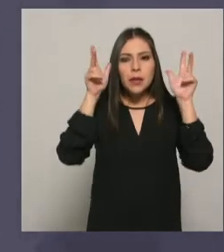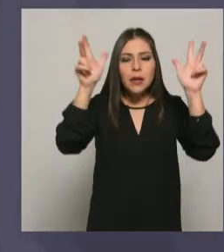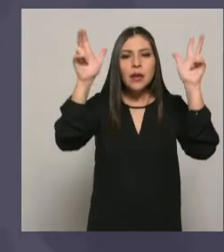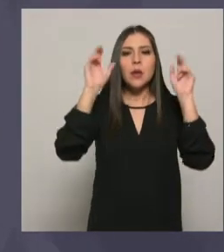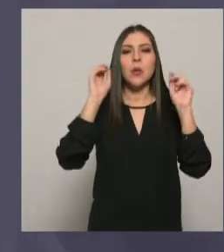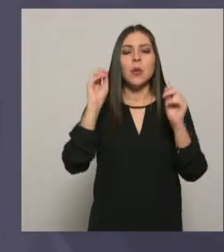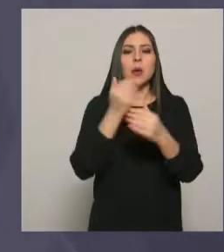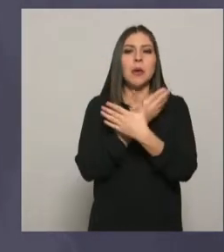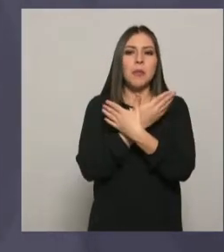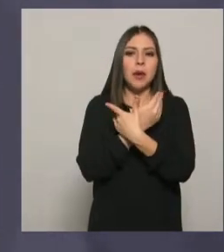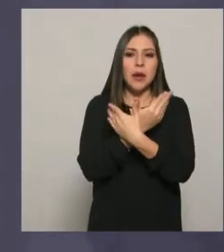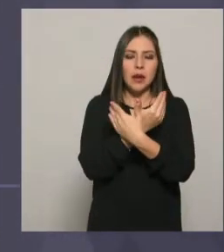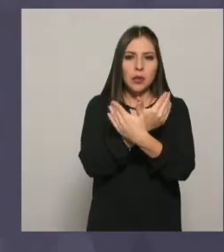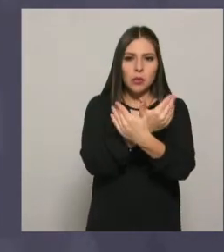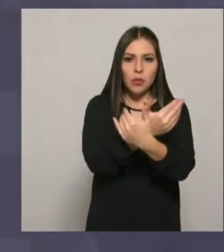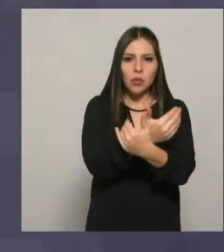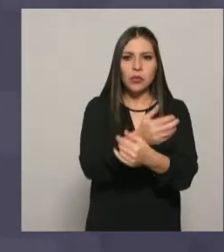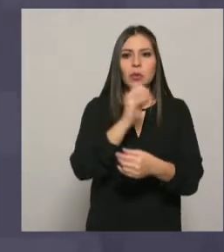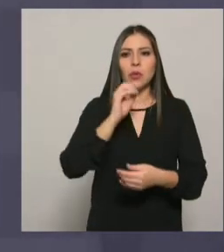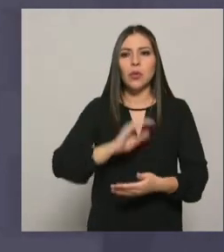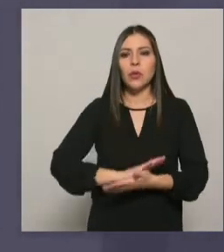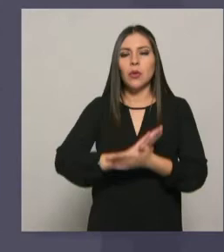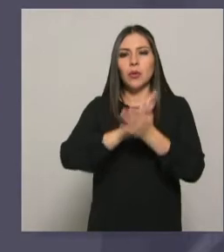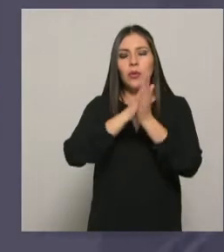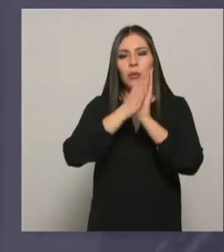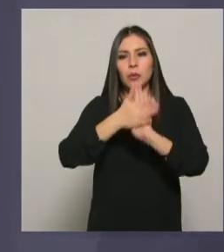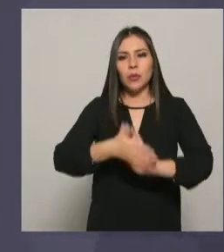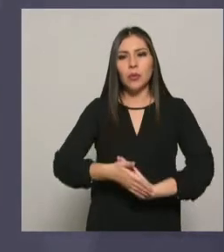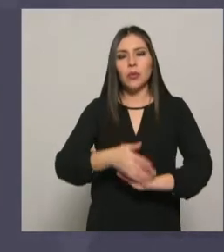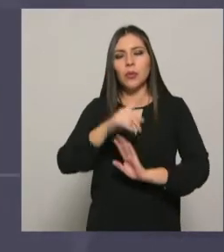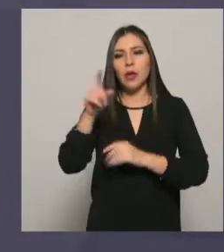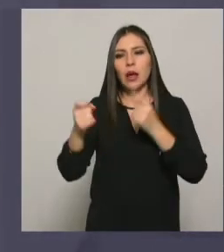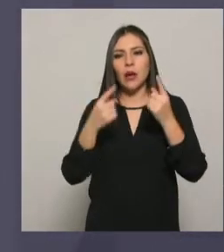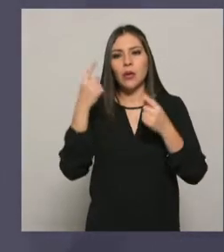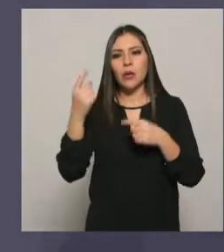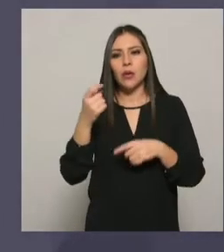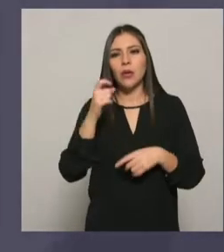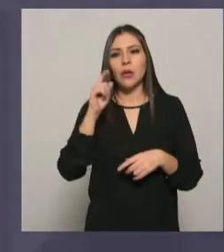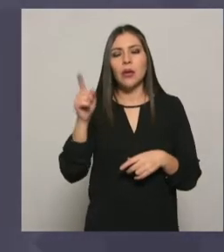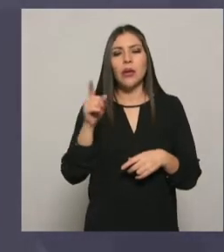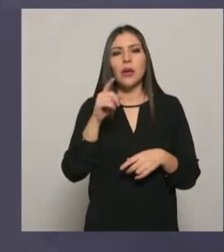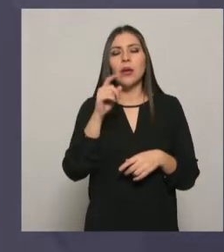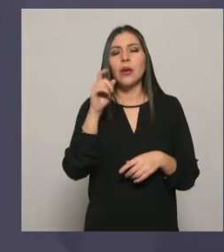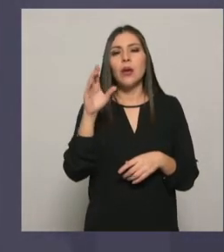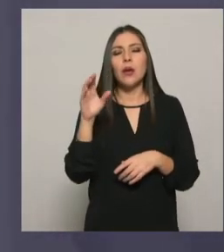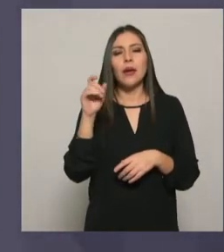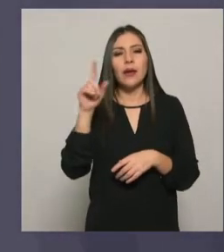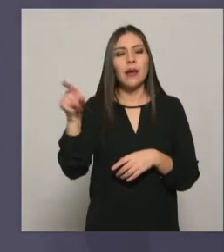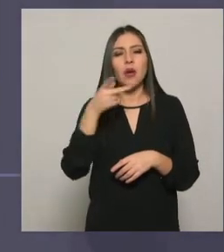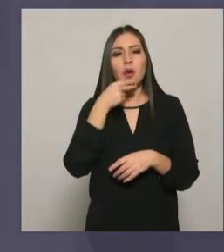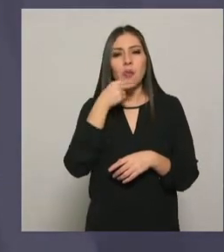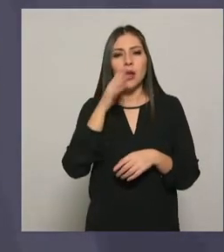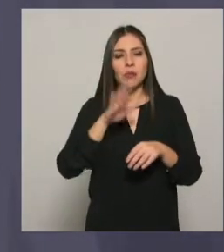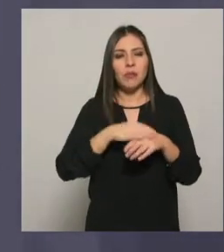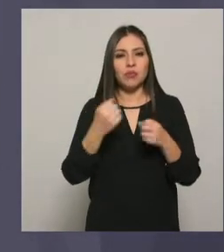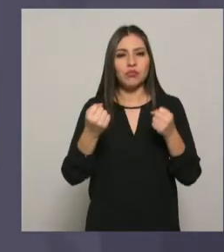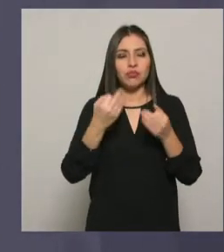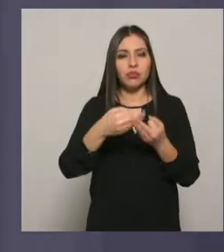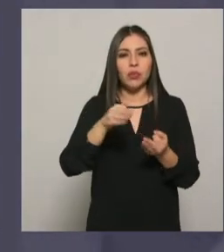mariposas y convertidos los guerreros generalmente en colibríes. Por